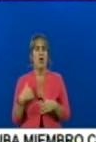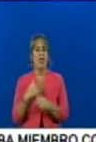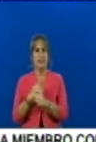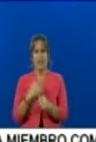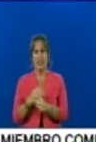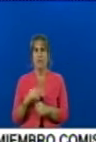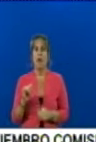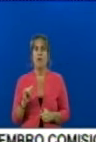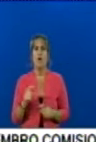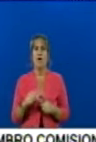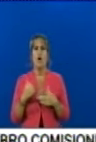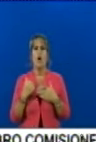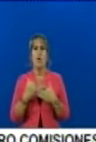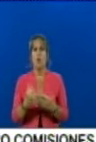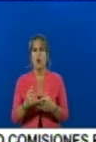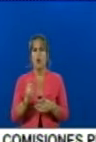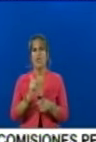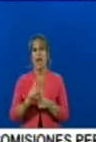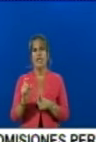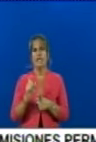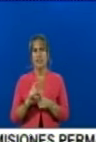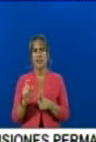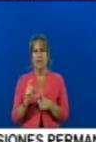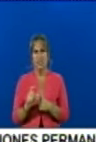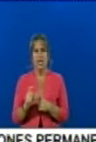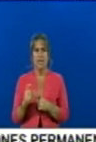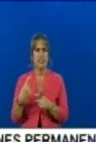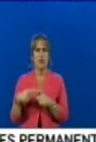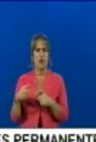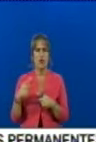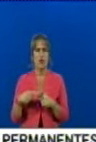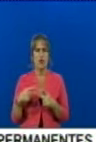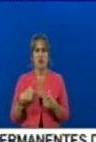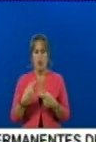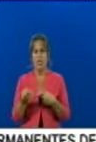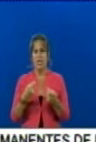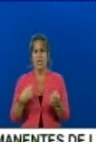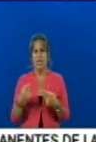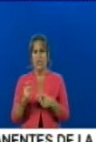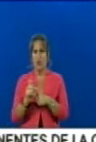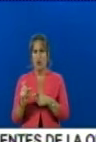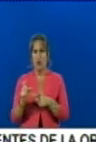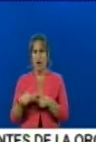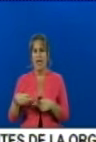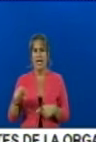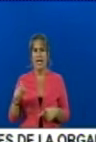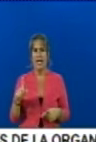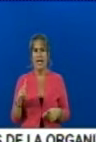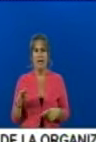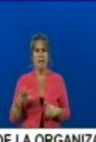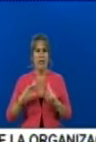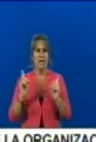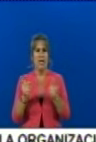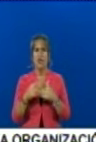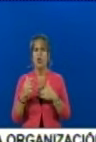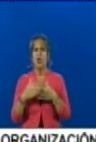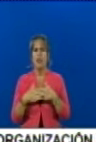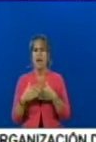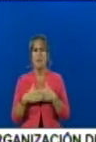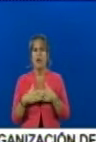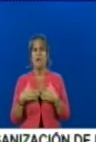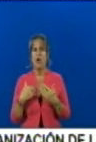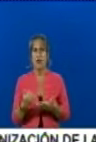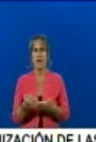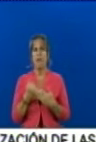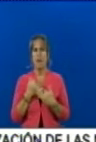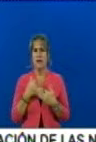sino con el apoyo de la agricultura, de UDECAN, de suministro agropecuario, de GELMA, de todas las empresas que nos